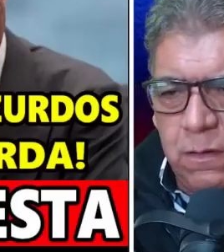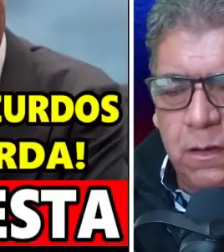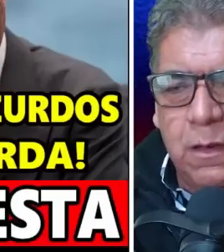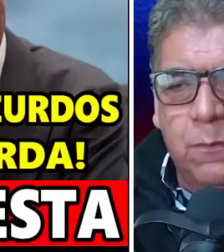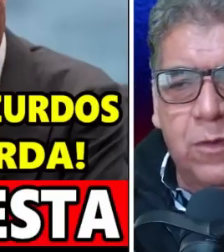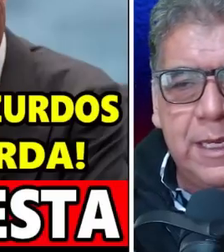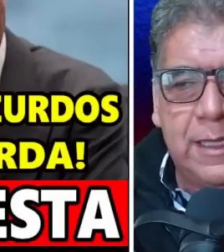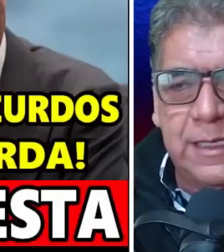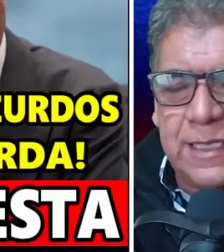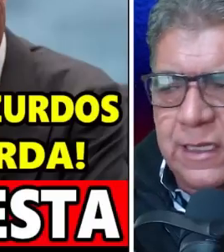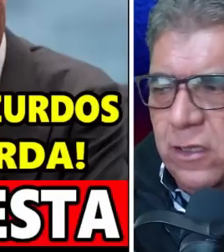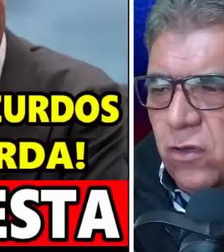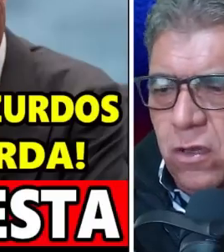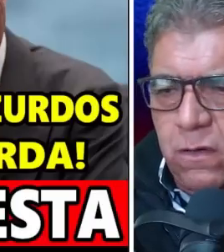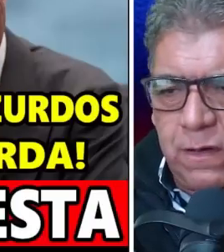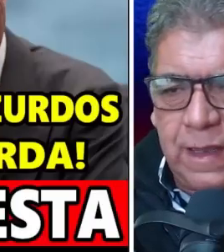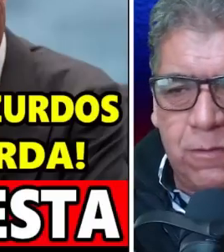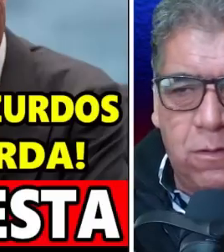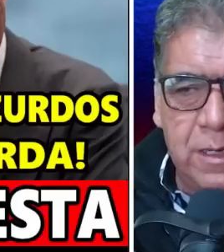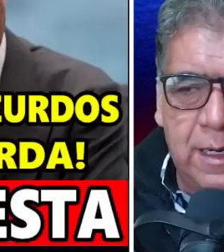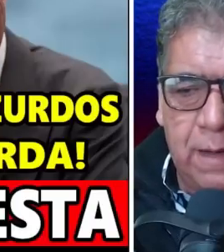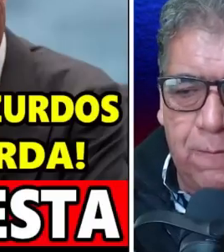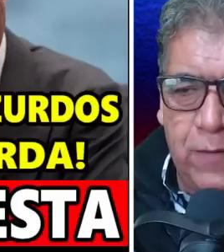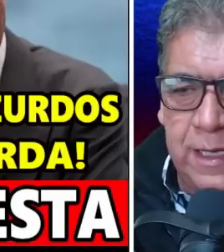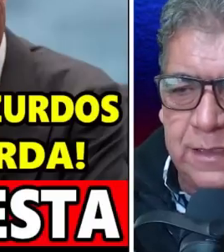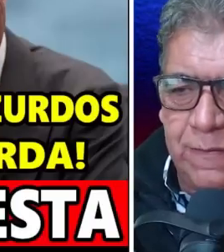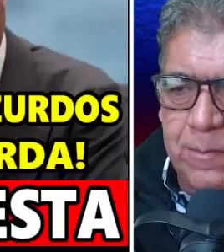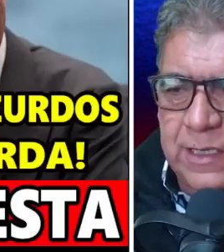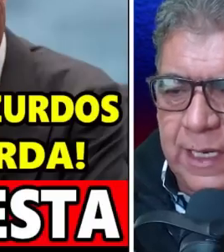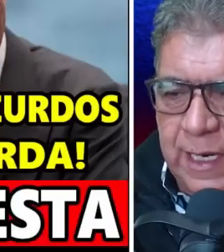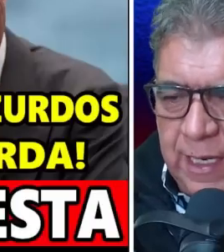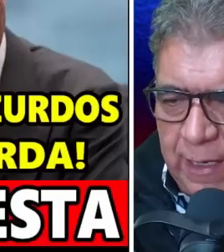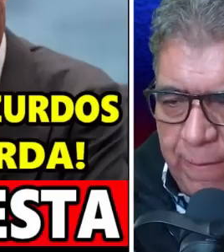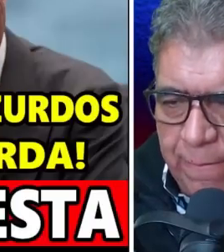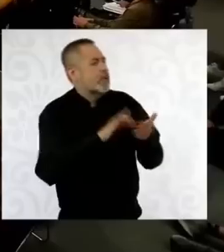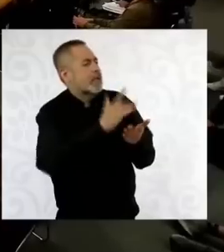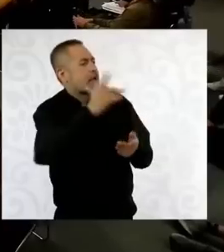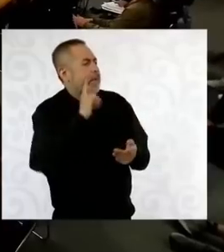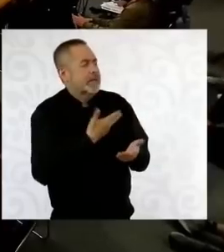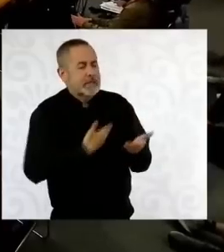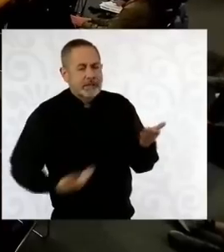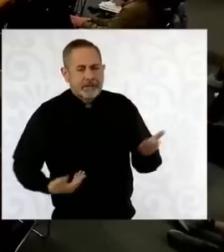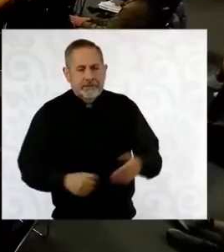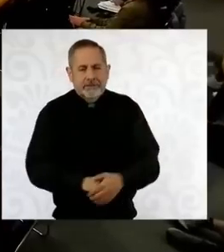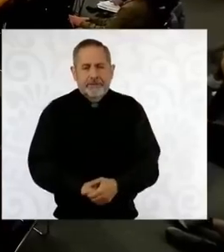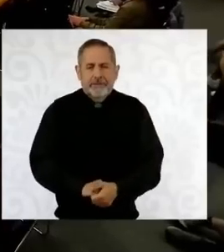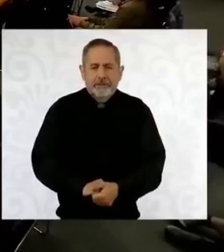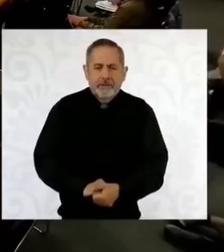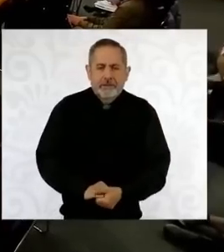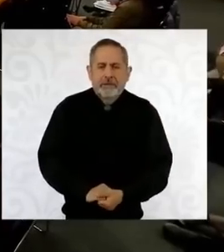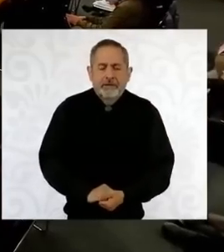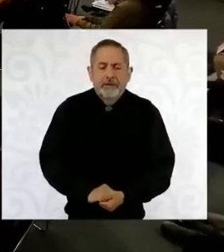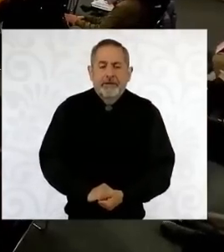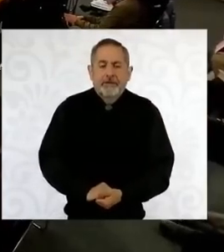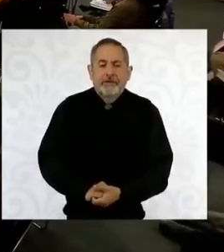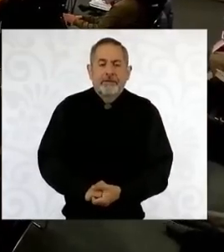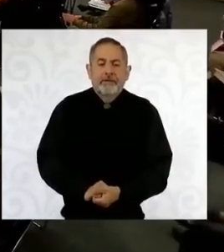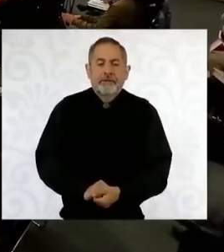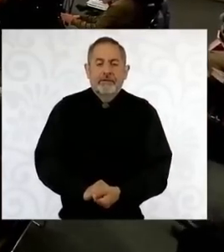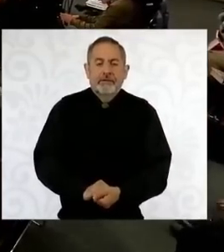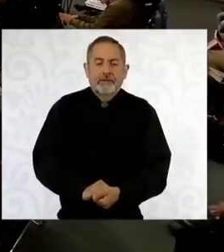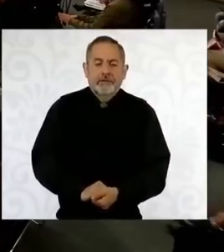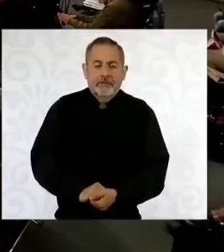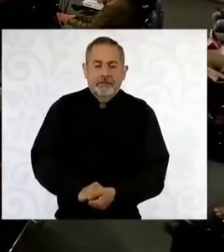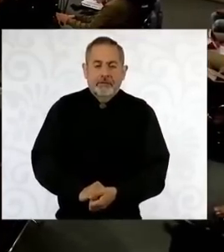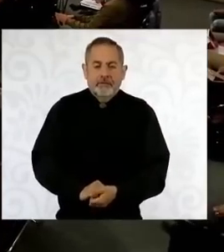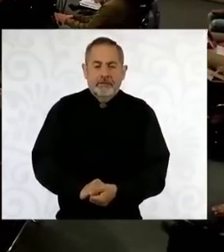México. Muy interesante todo lo que habló hoy en la conferencia. Vamos a ir a ella. Bueno, acá.